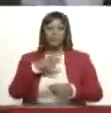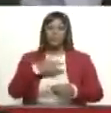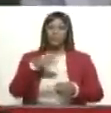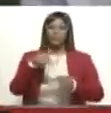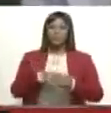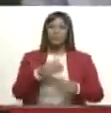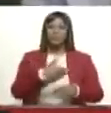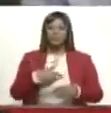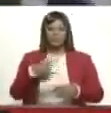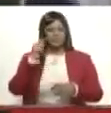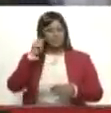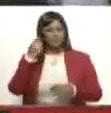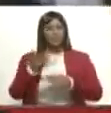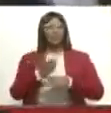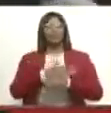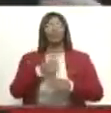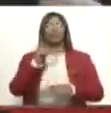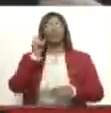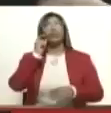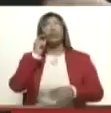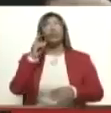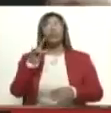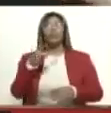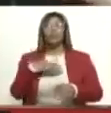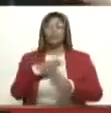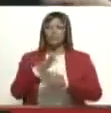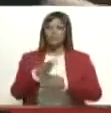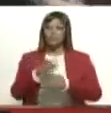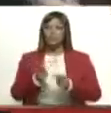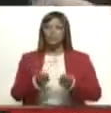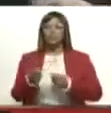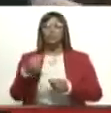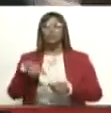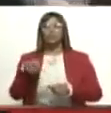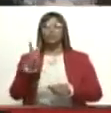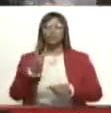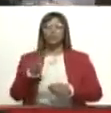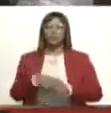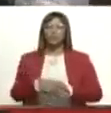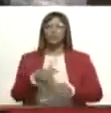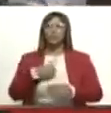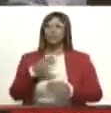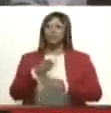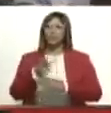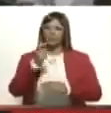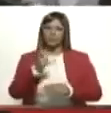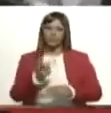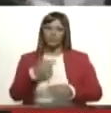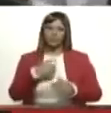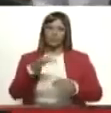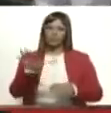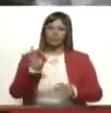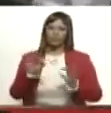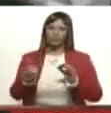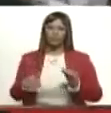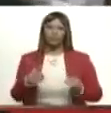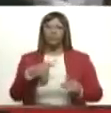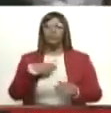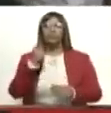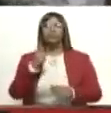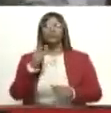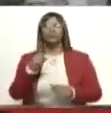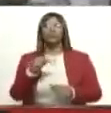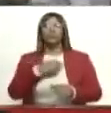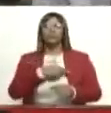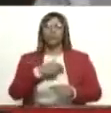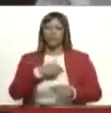día lunes acudí a la sede de la Contraloría General de la República y lo hice como ciudadano, como elector, como diputado y además miembro